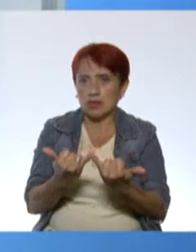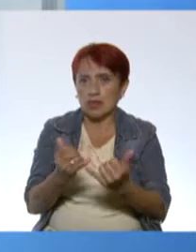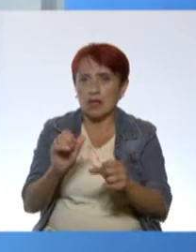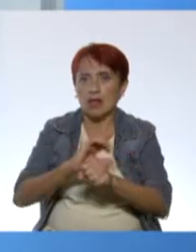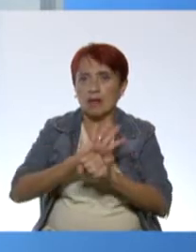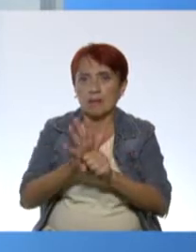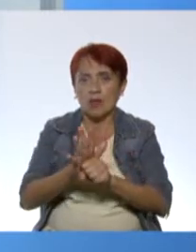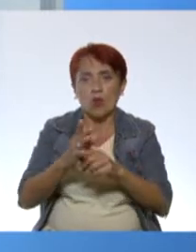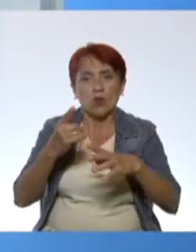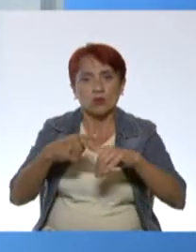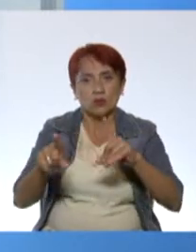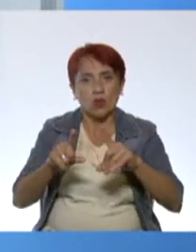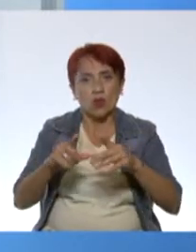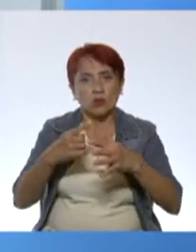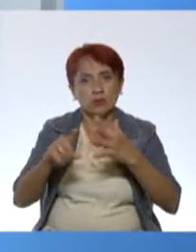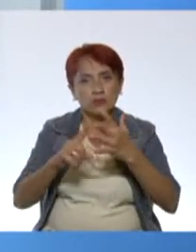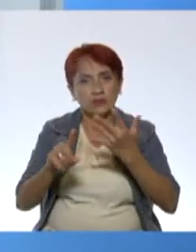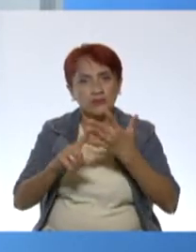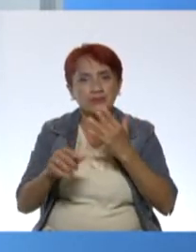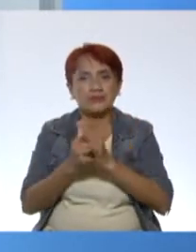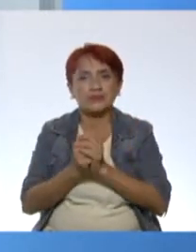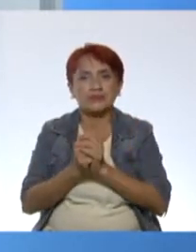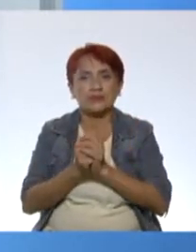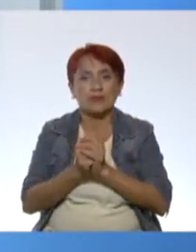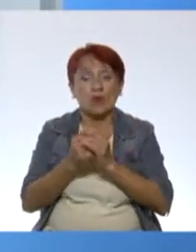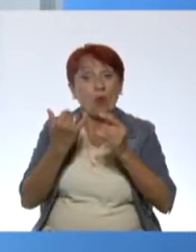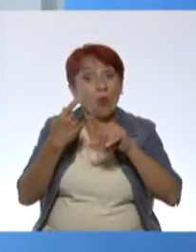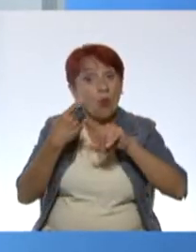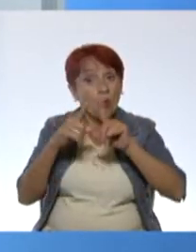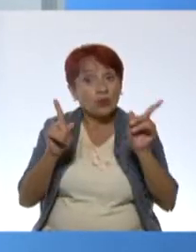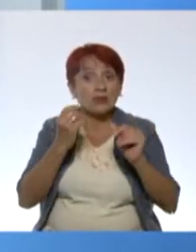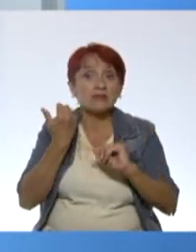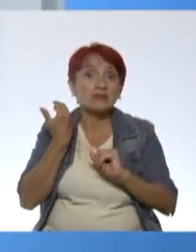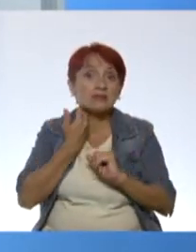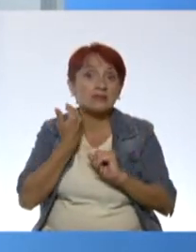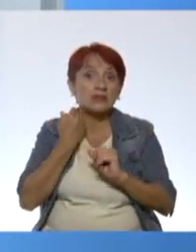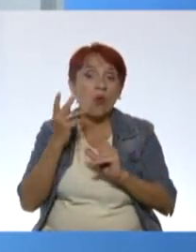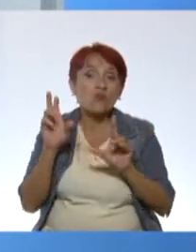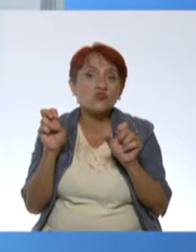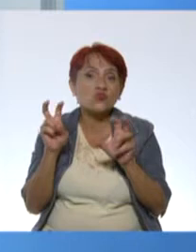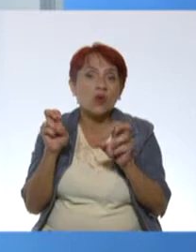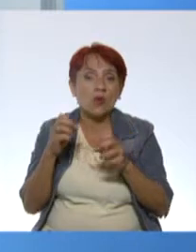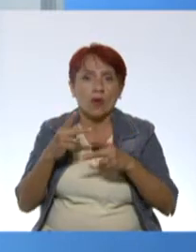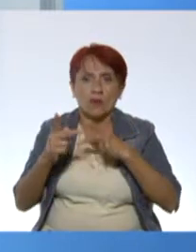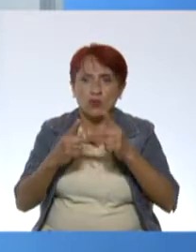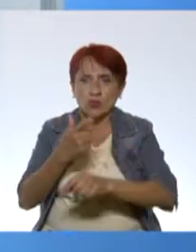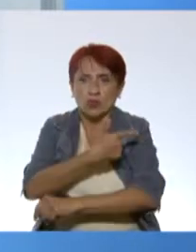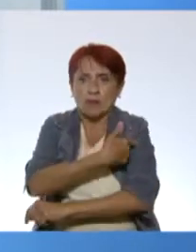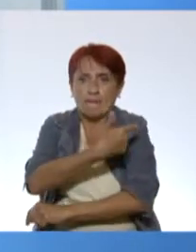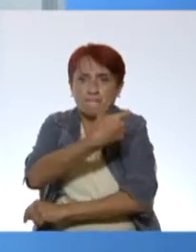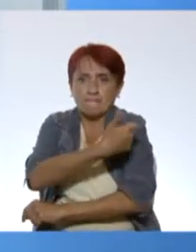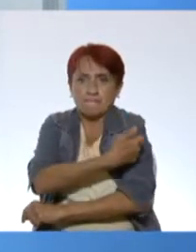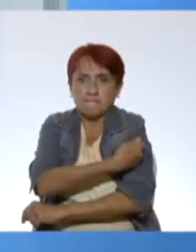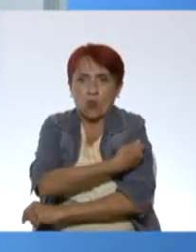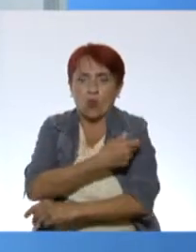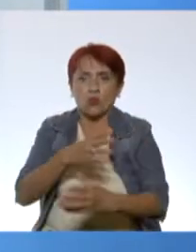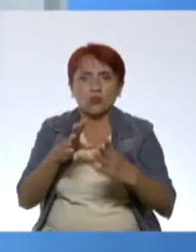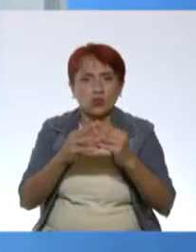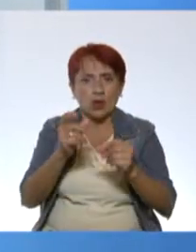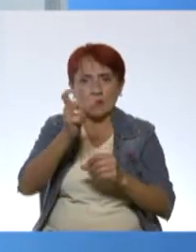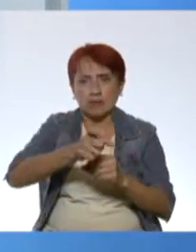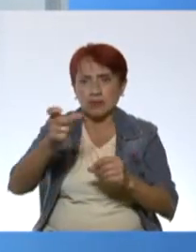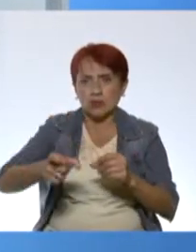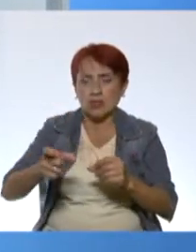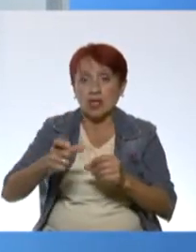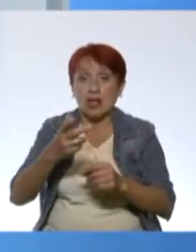ocurriendo en la pandemia. Recordemos que tenemos otra cepa nueva, estamos en un proceso de vacunación. Todo el que no haya